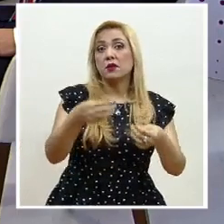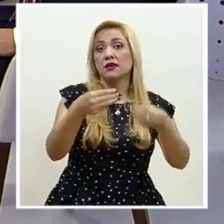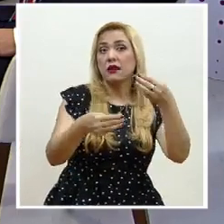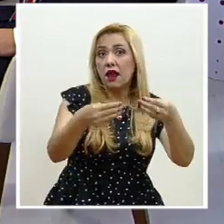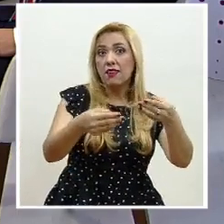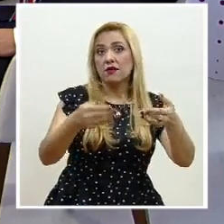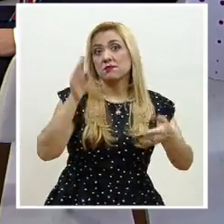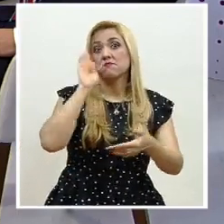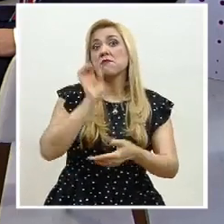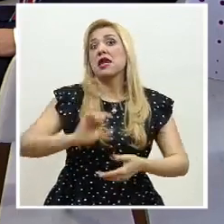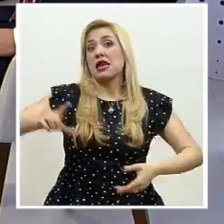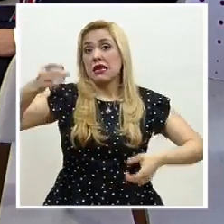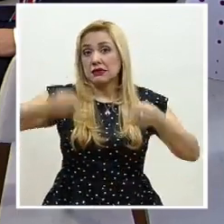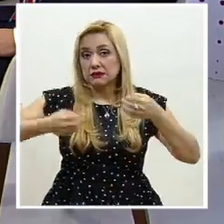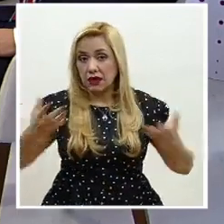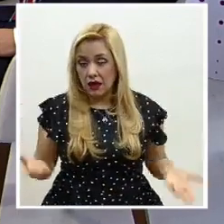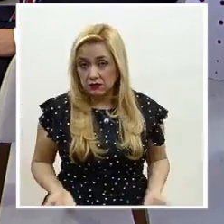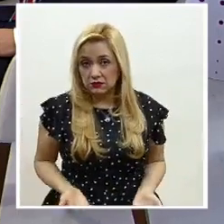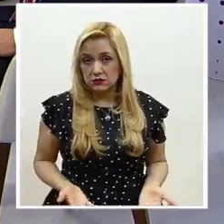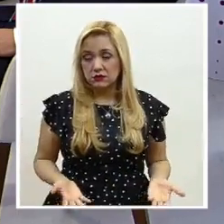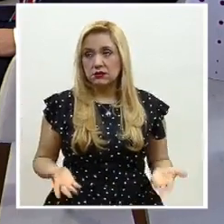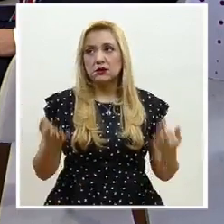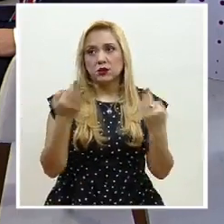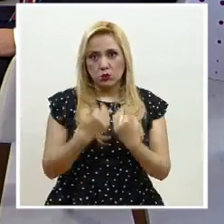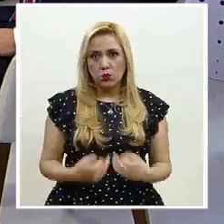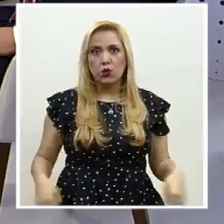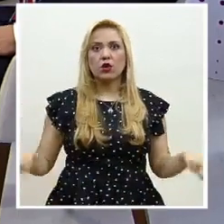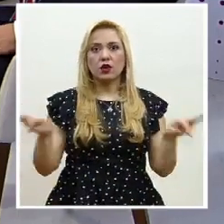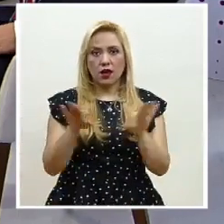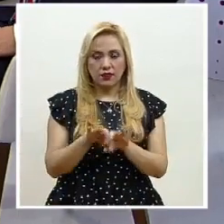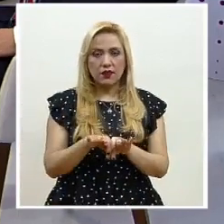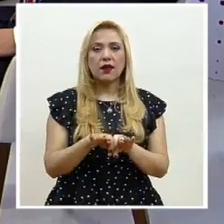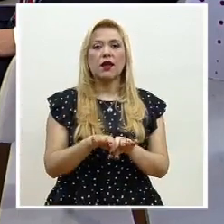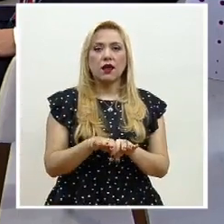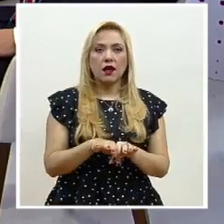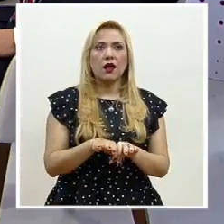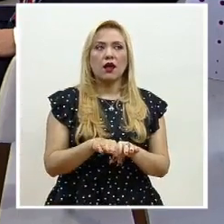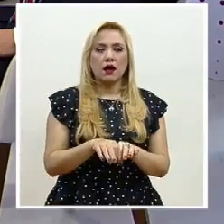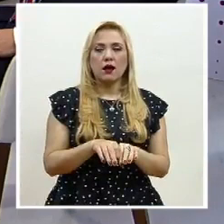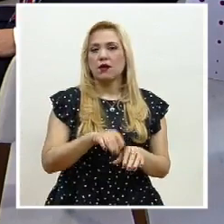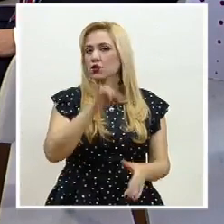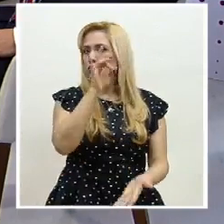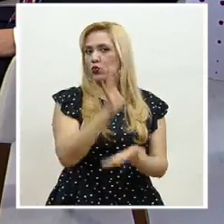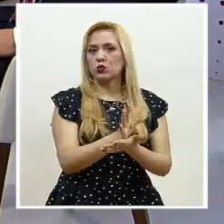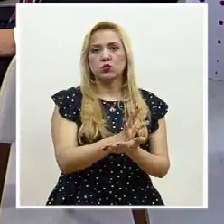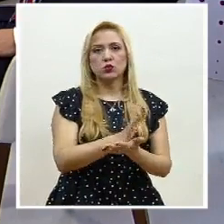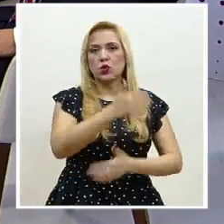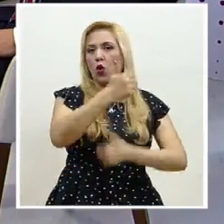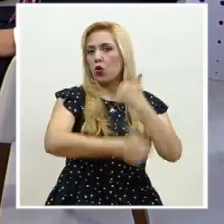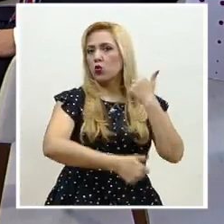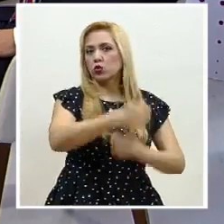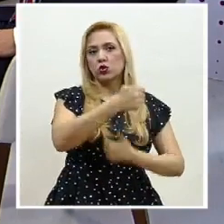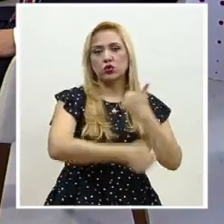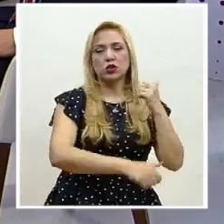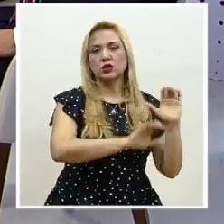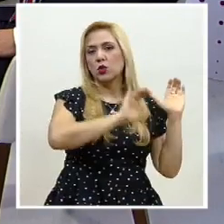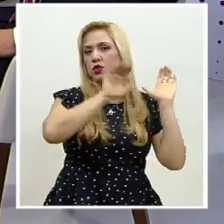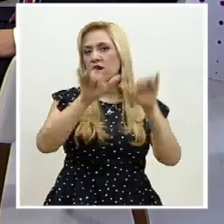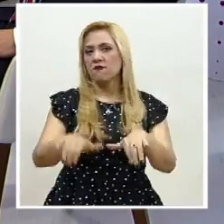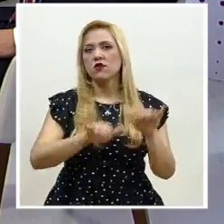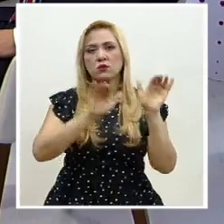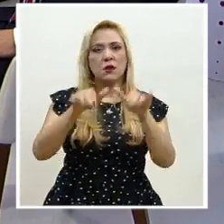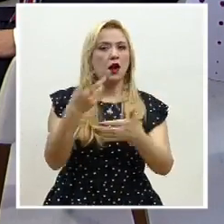una política importante en la actual administración, por ejemplo, que sí es ejecutada esa paridad, concursos exclusivos para mujeres. ¿Por qué? Porque aunque sí se han